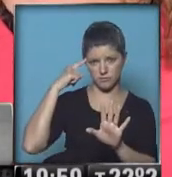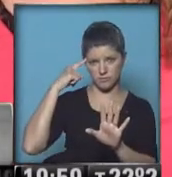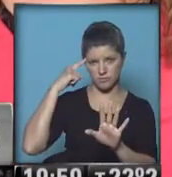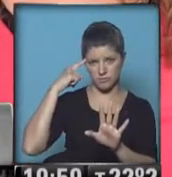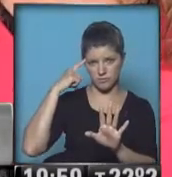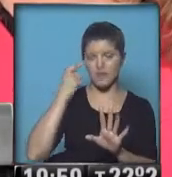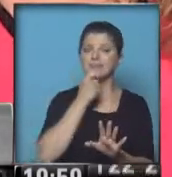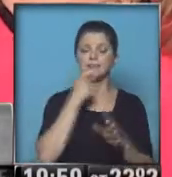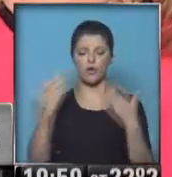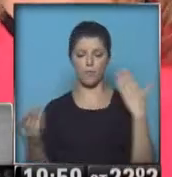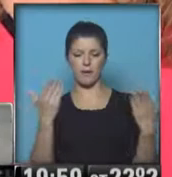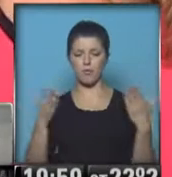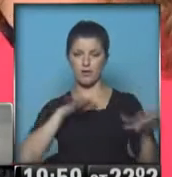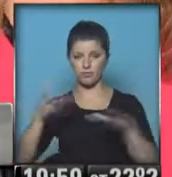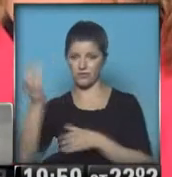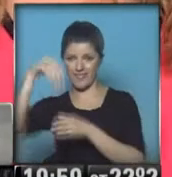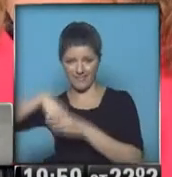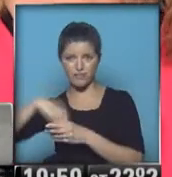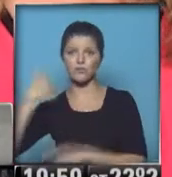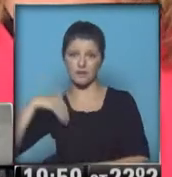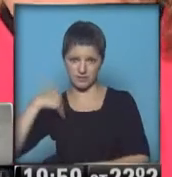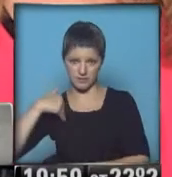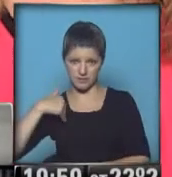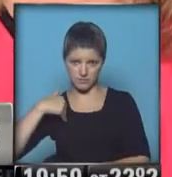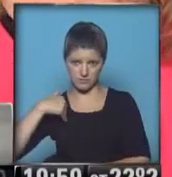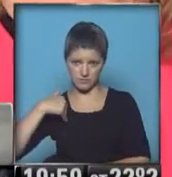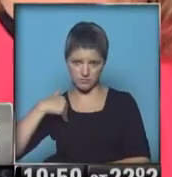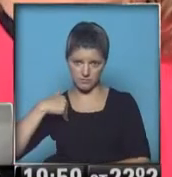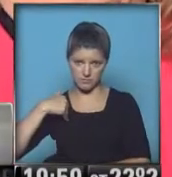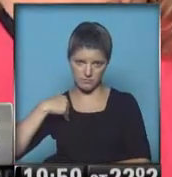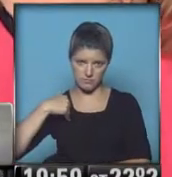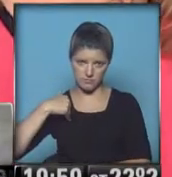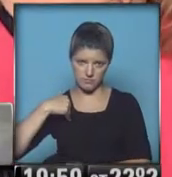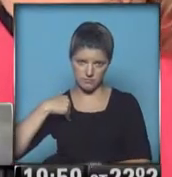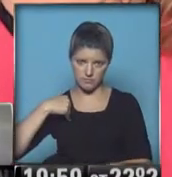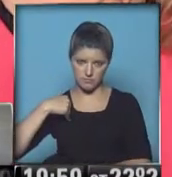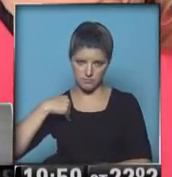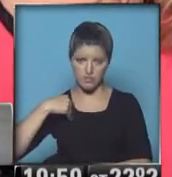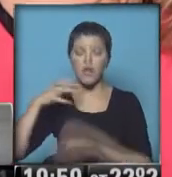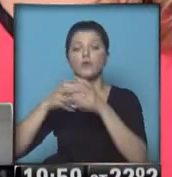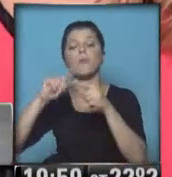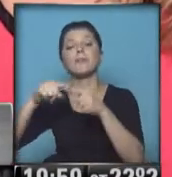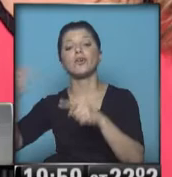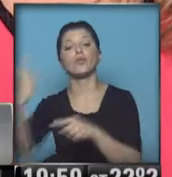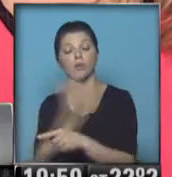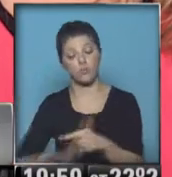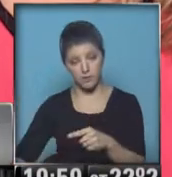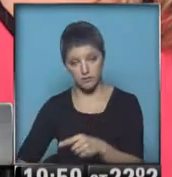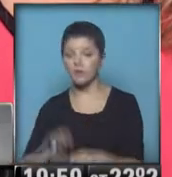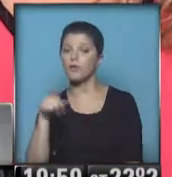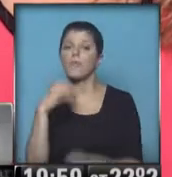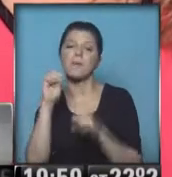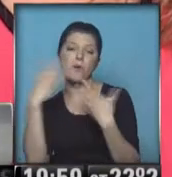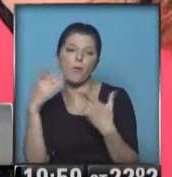es si uno lo compara con la situación interna, porque en la situación interna, sí, La oposición es como si hubiera preferido